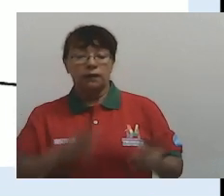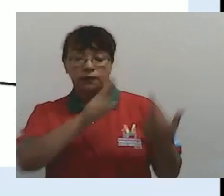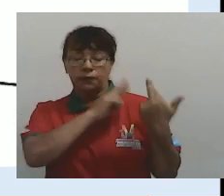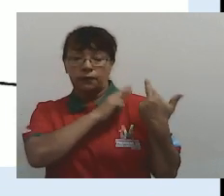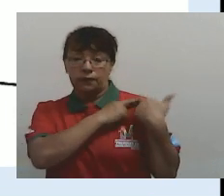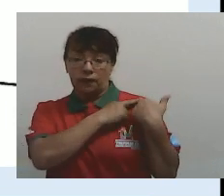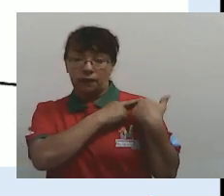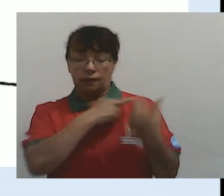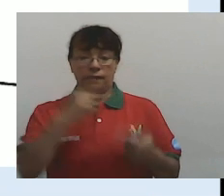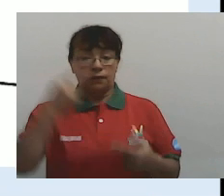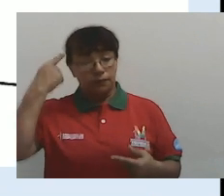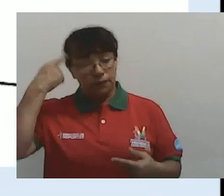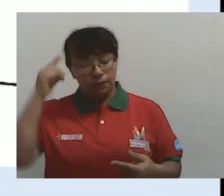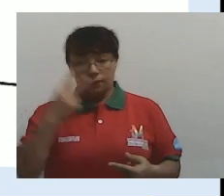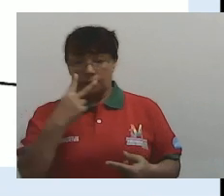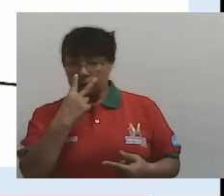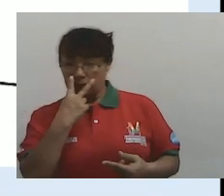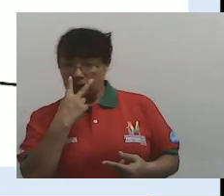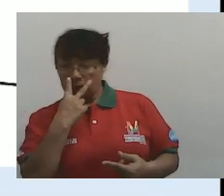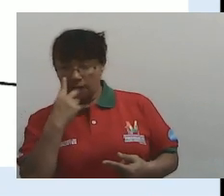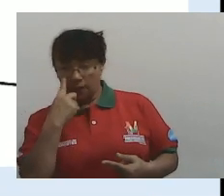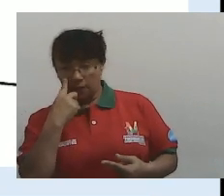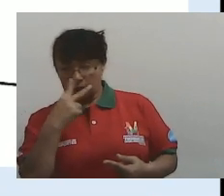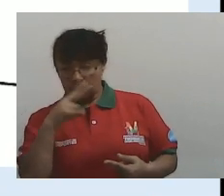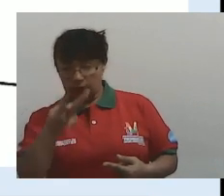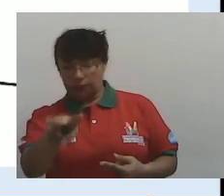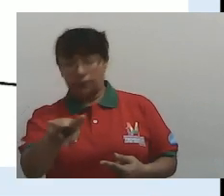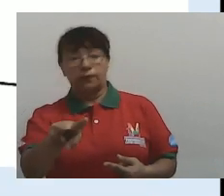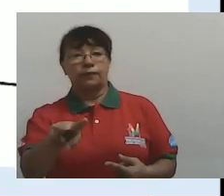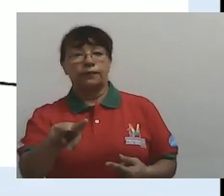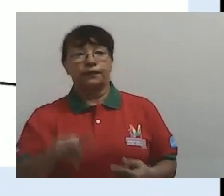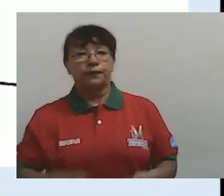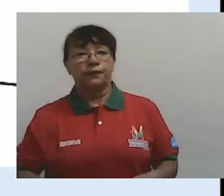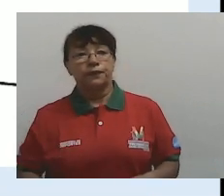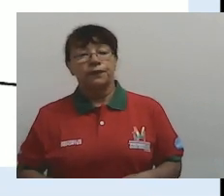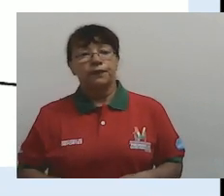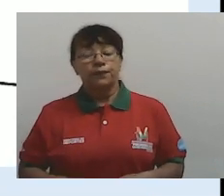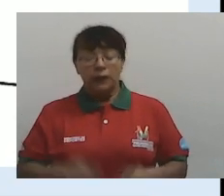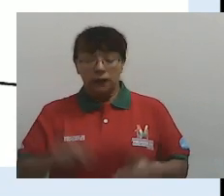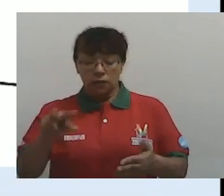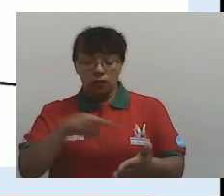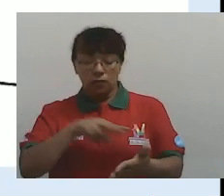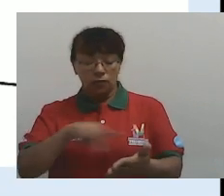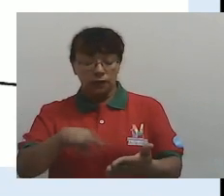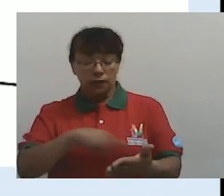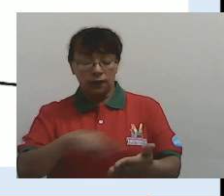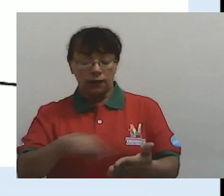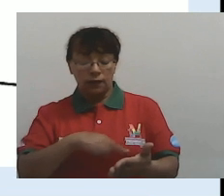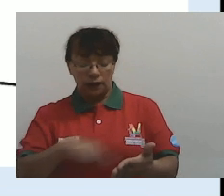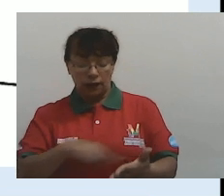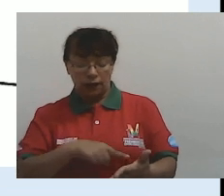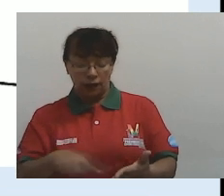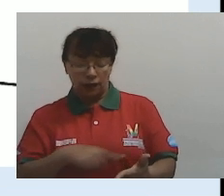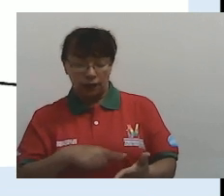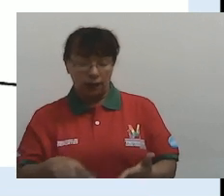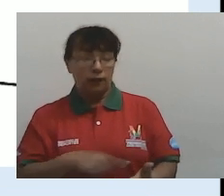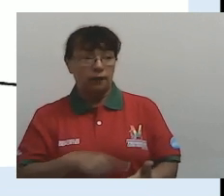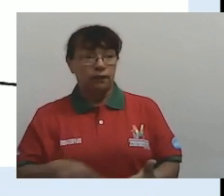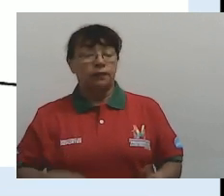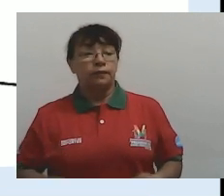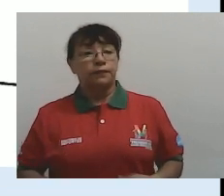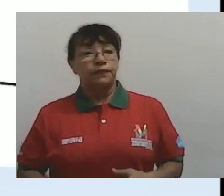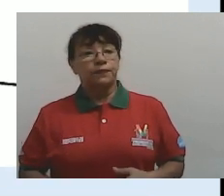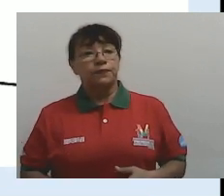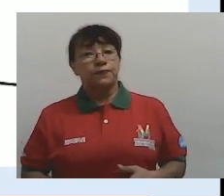los resultados y 2 jueces que van a estar en la caída. Son los que leen la marca, el registro del Vortex,